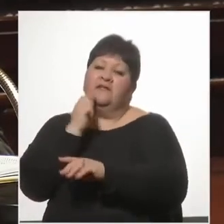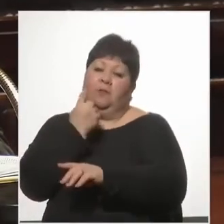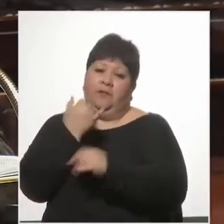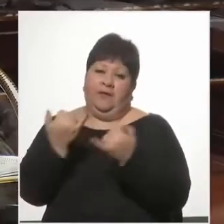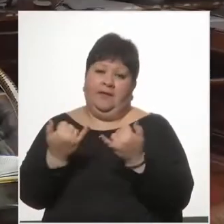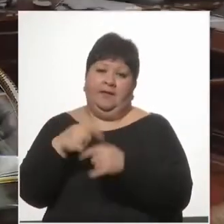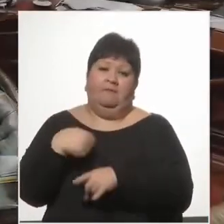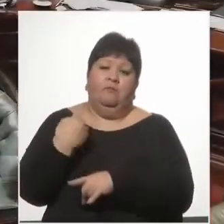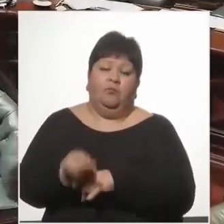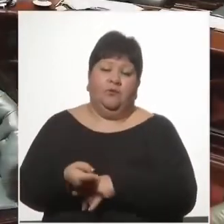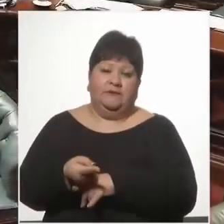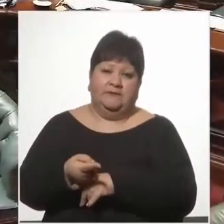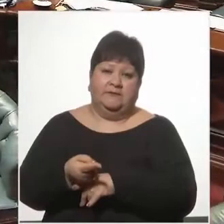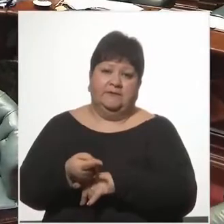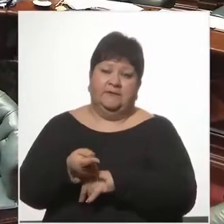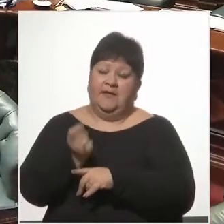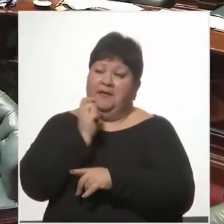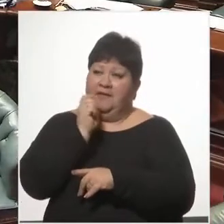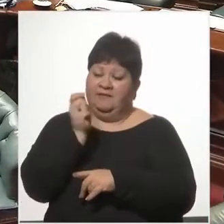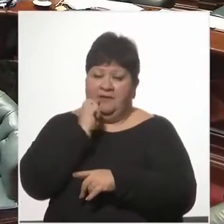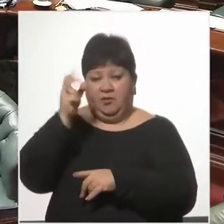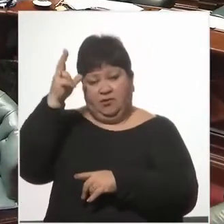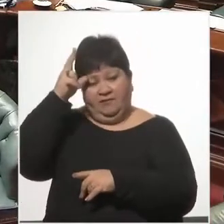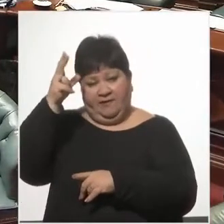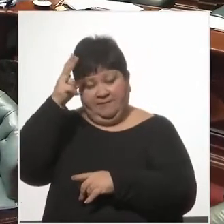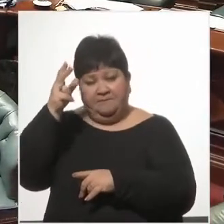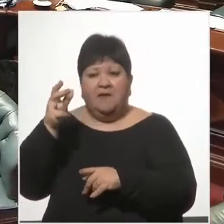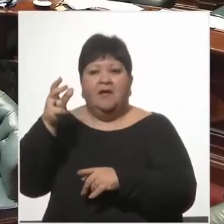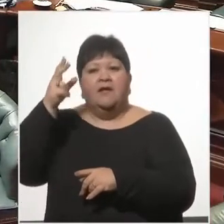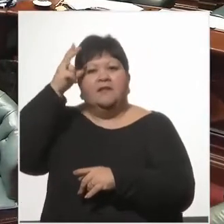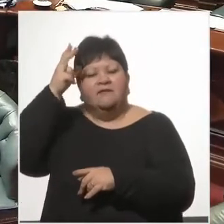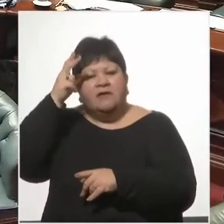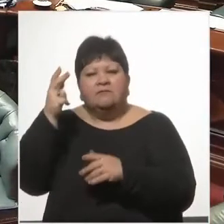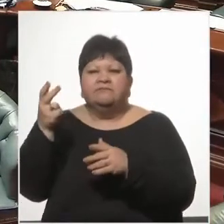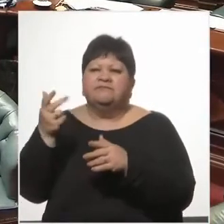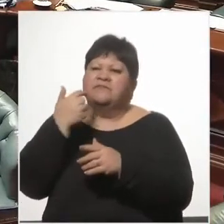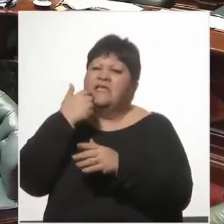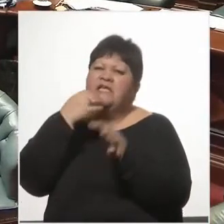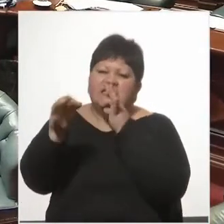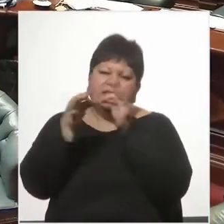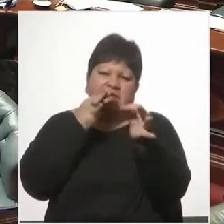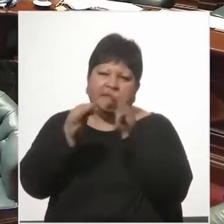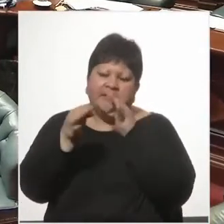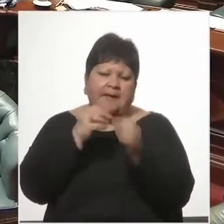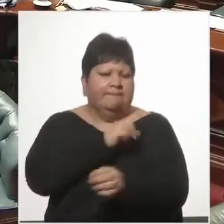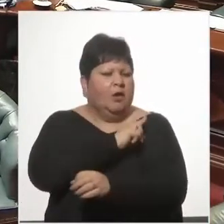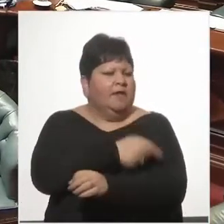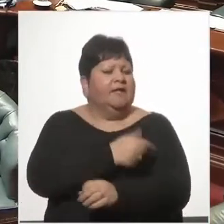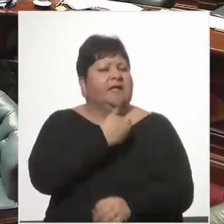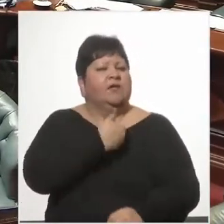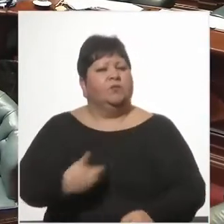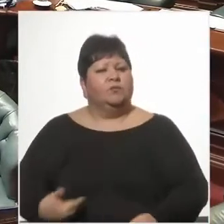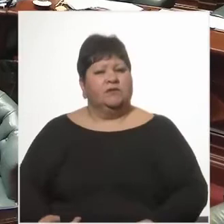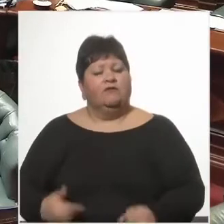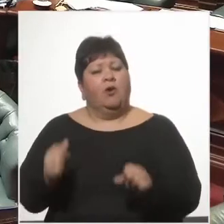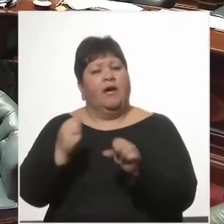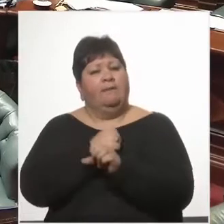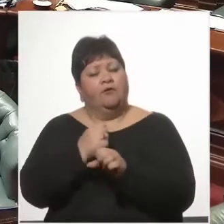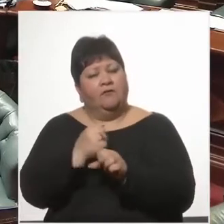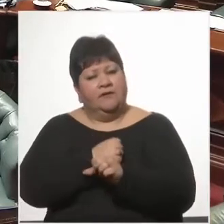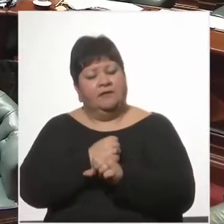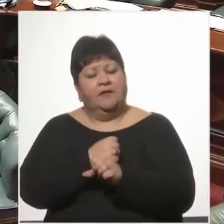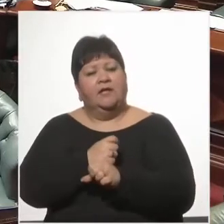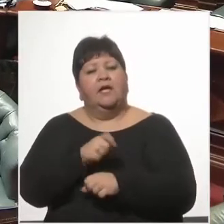después. Ese día, Vázquez le dice que el Poder Ejecutivo decidió homologar los fallos compartiendo los